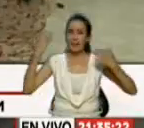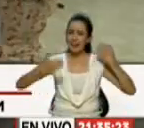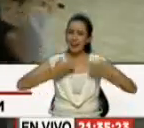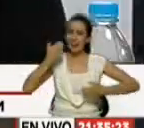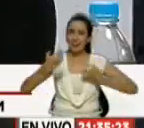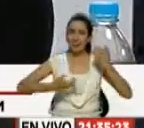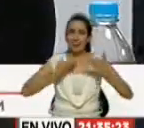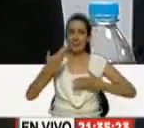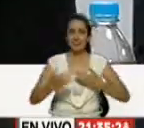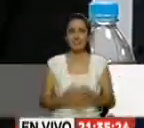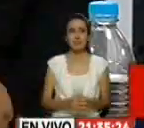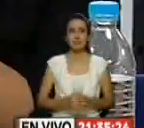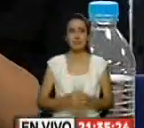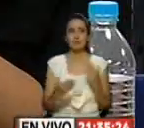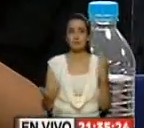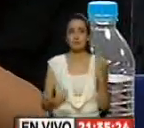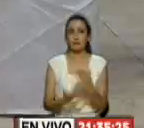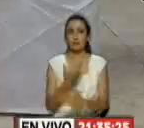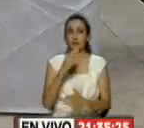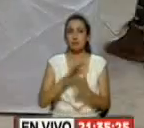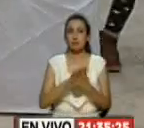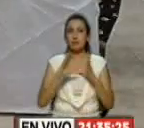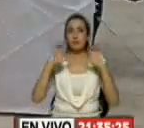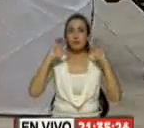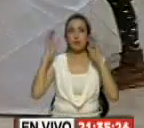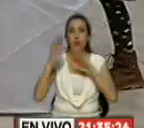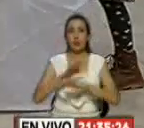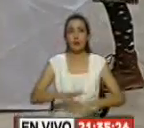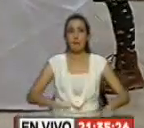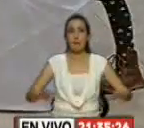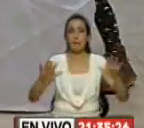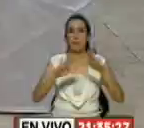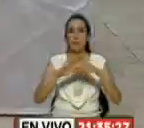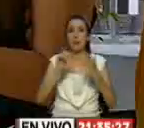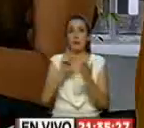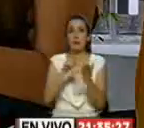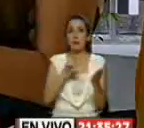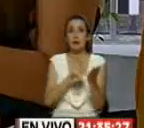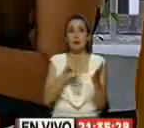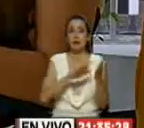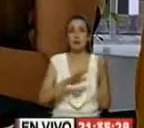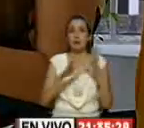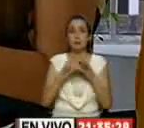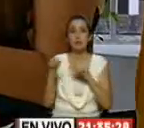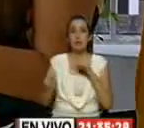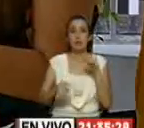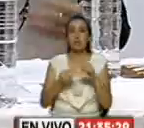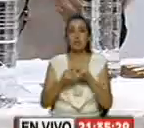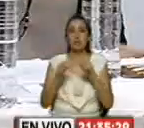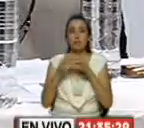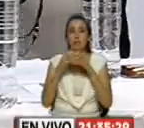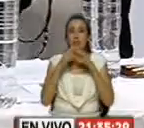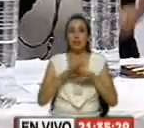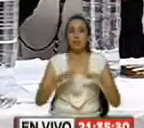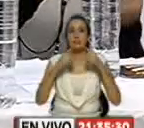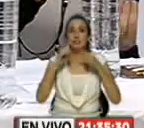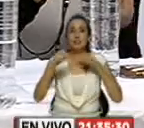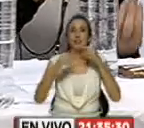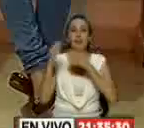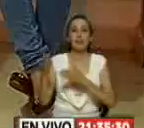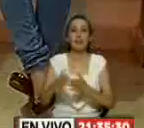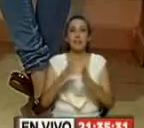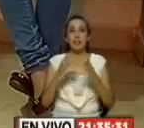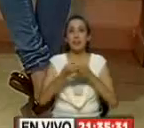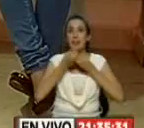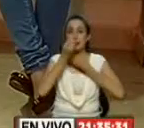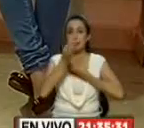les queremos servir. La nueva Pública FM ofrece una programación que incluye a millennials, emprendedores, a los que quieren informarse